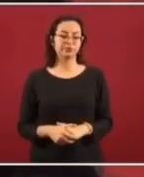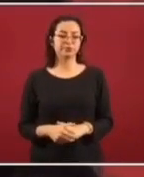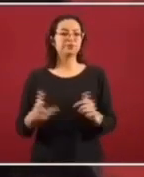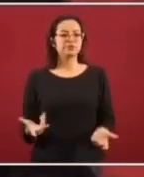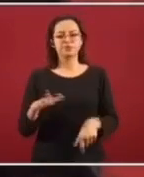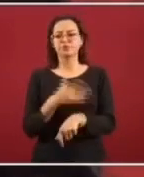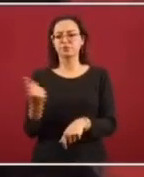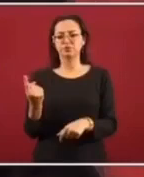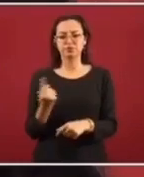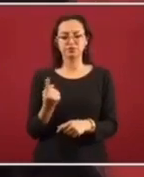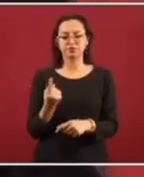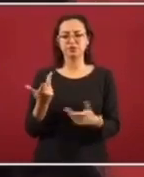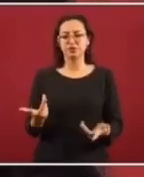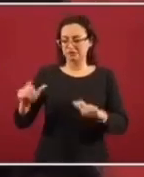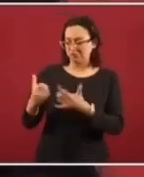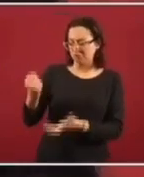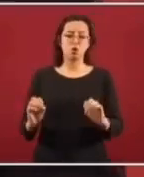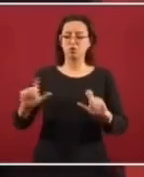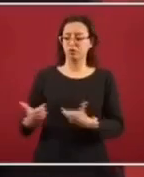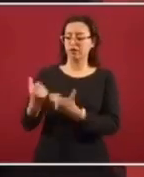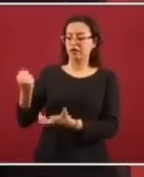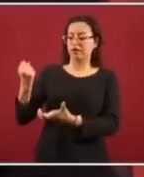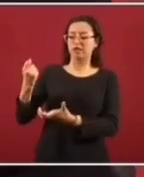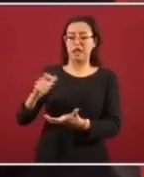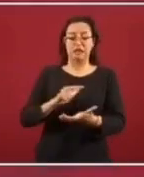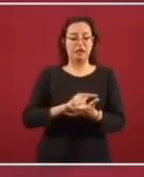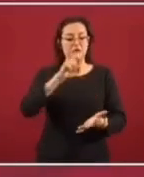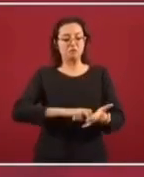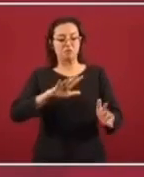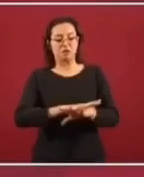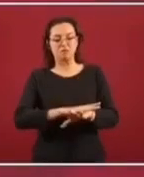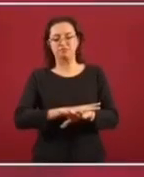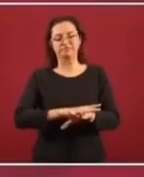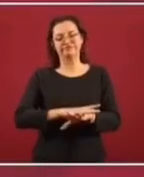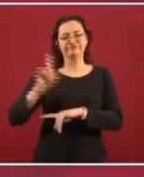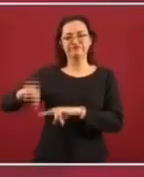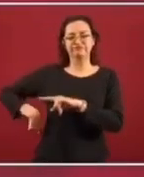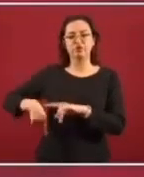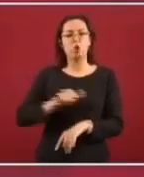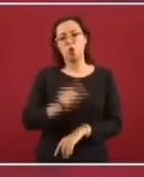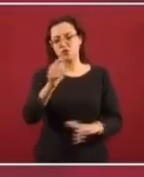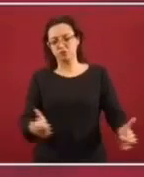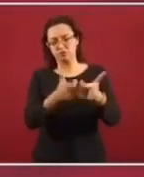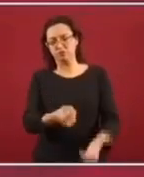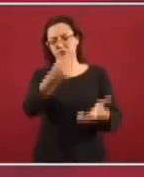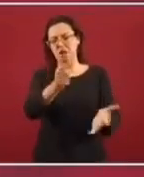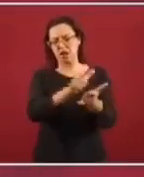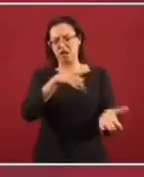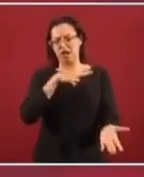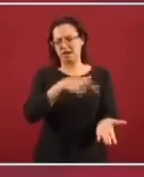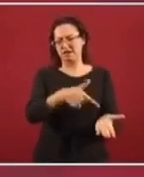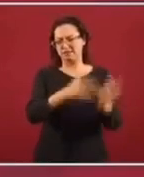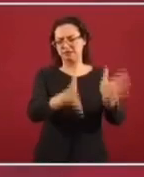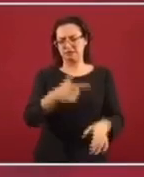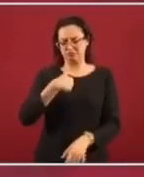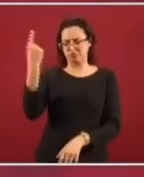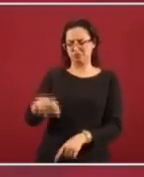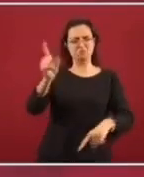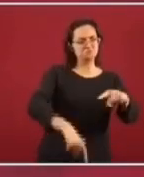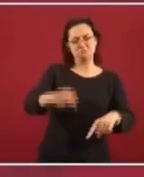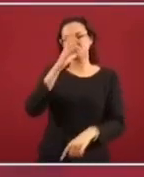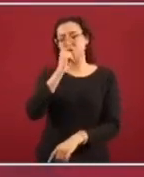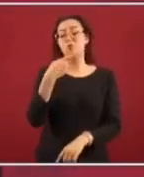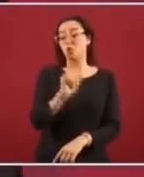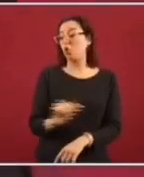que no se consideren estratégicos. Hay fideicomisos que sí están creados por ley. Esos no se pueden eliminar por decreto. Pero hay